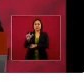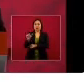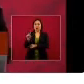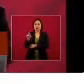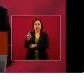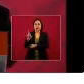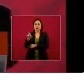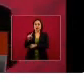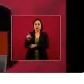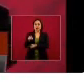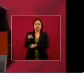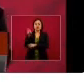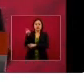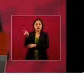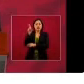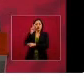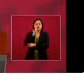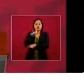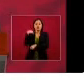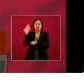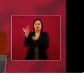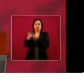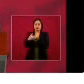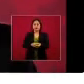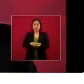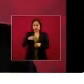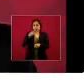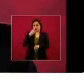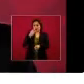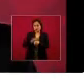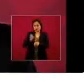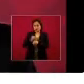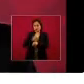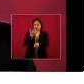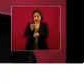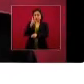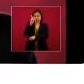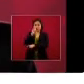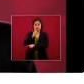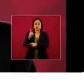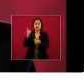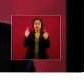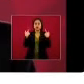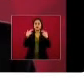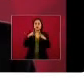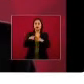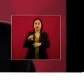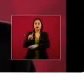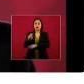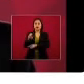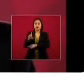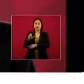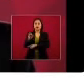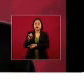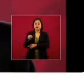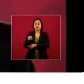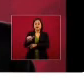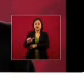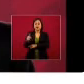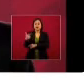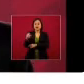y el reto que llegue ya sea un presidente municipal de otro partido o de otro cartel o de alguna